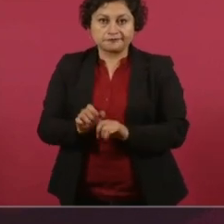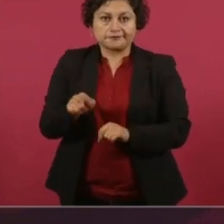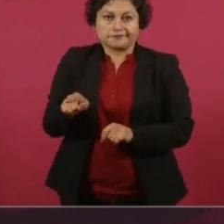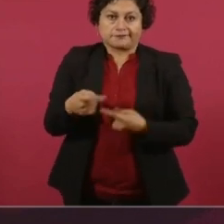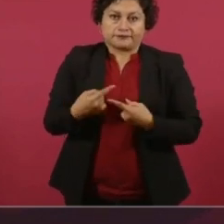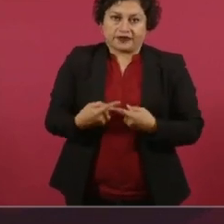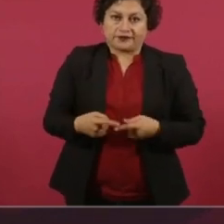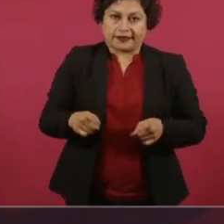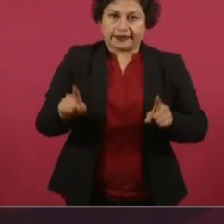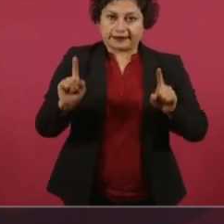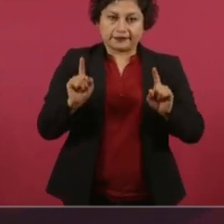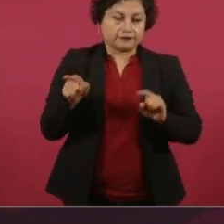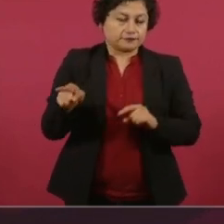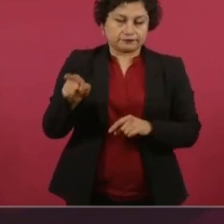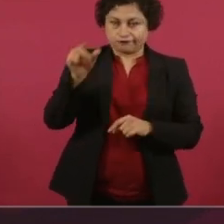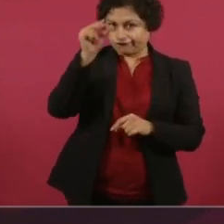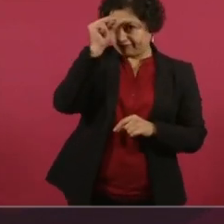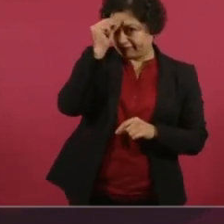pero también